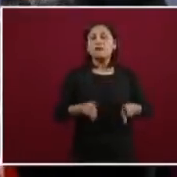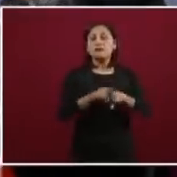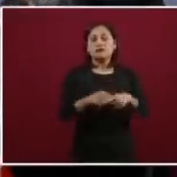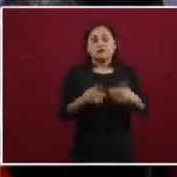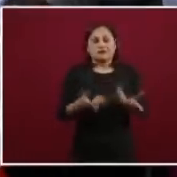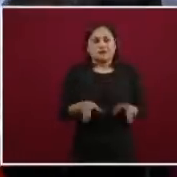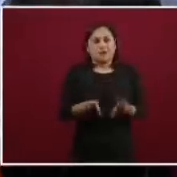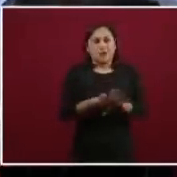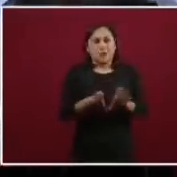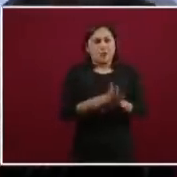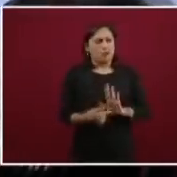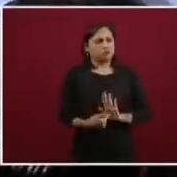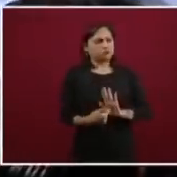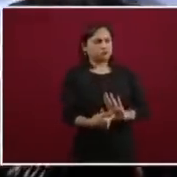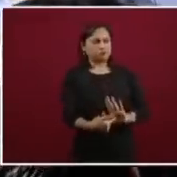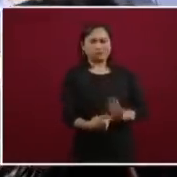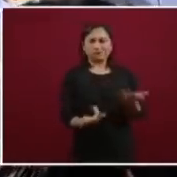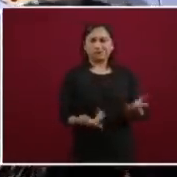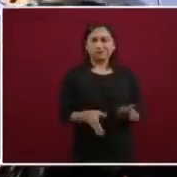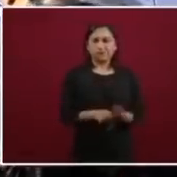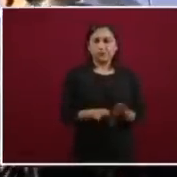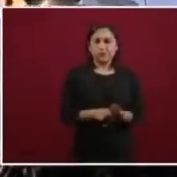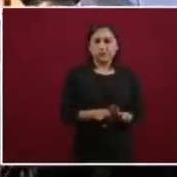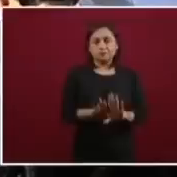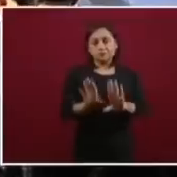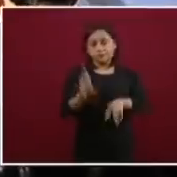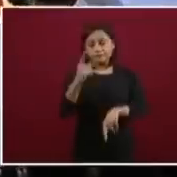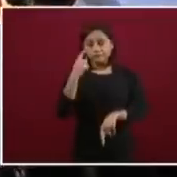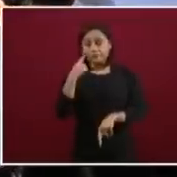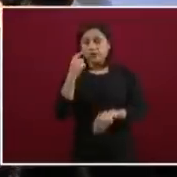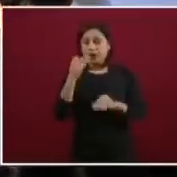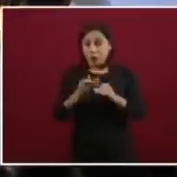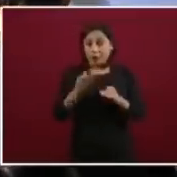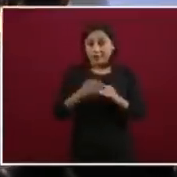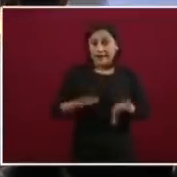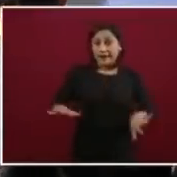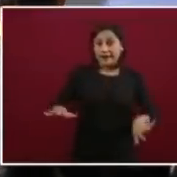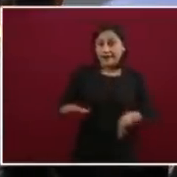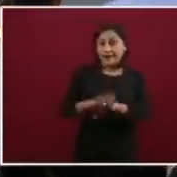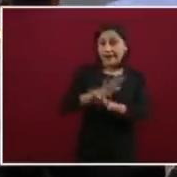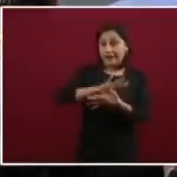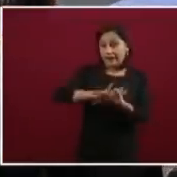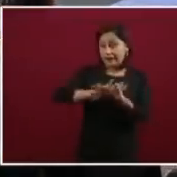entonces si nos va a llevar tiempo desde luego pero vamos bien